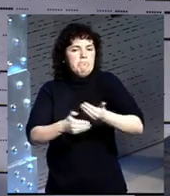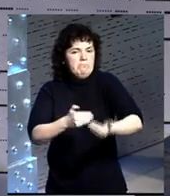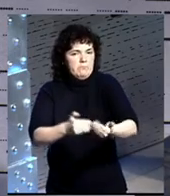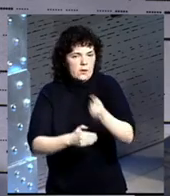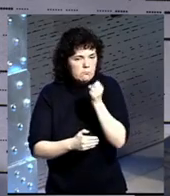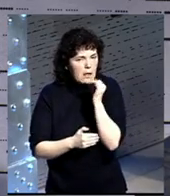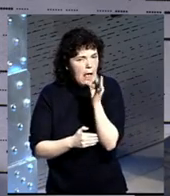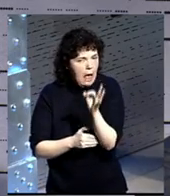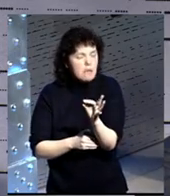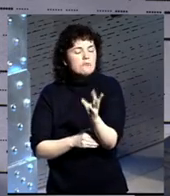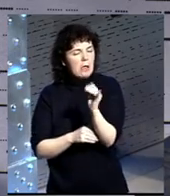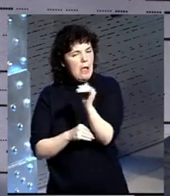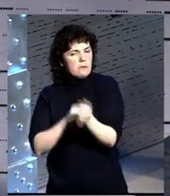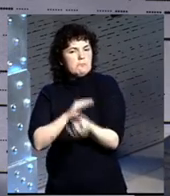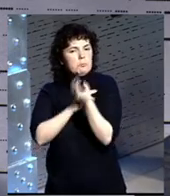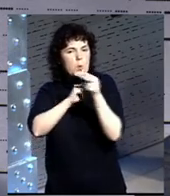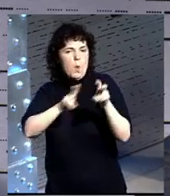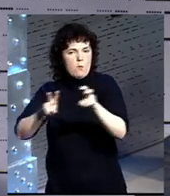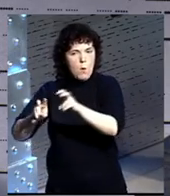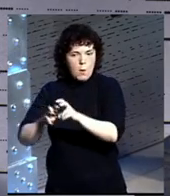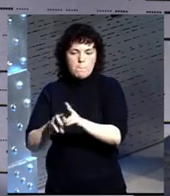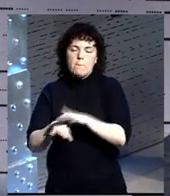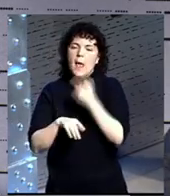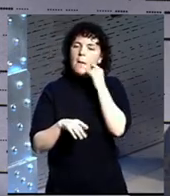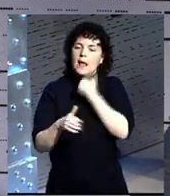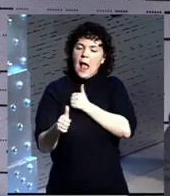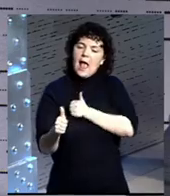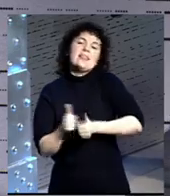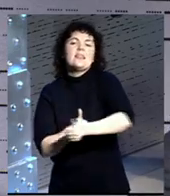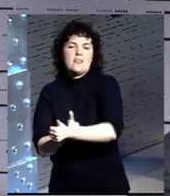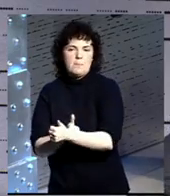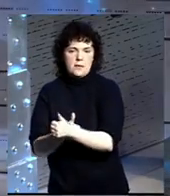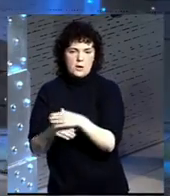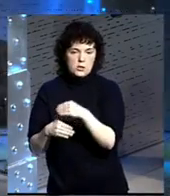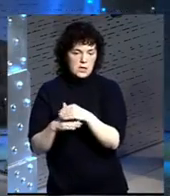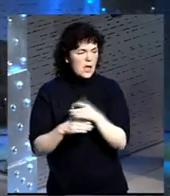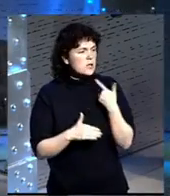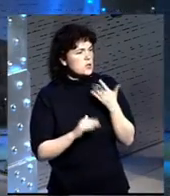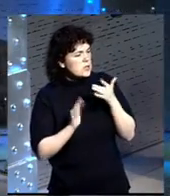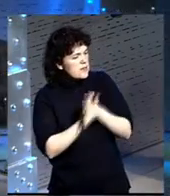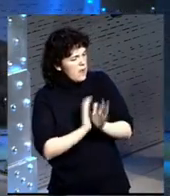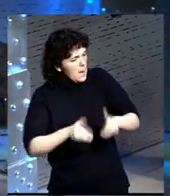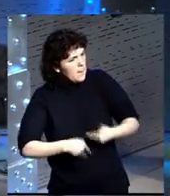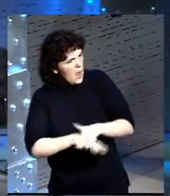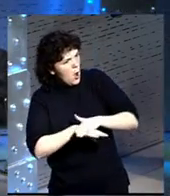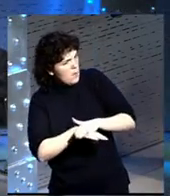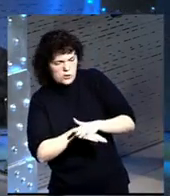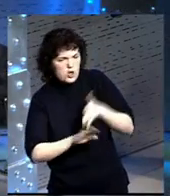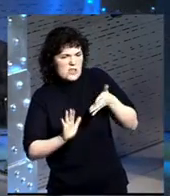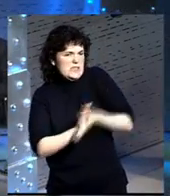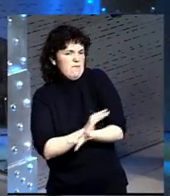próximos años en general en la banca, el anticiparse de alguna manera al cliente. No sé si esto es un back to basics o es un regreso al futuro. ¿En qué